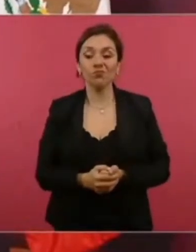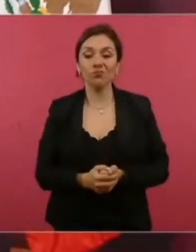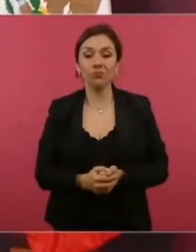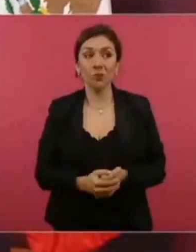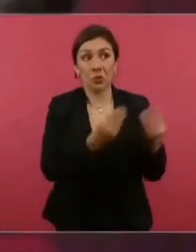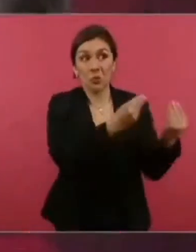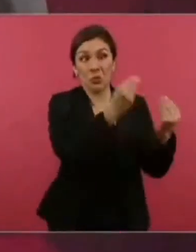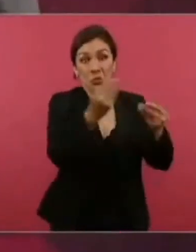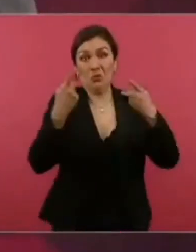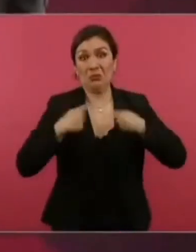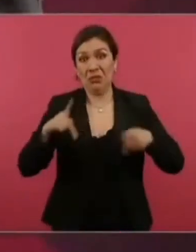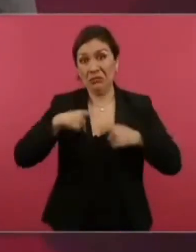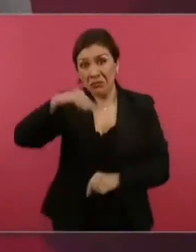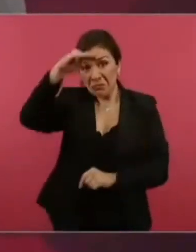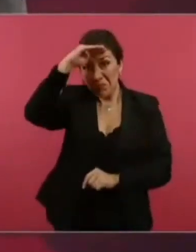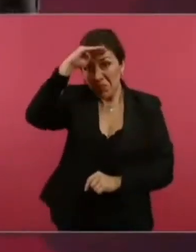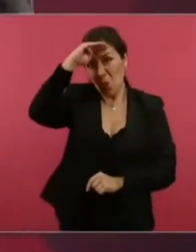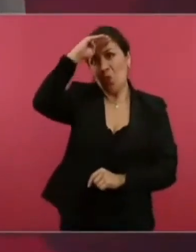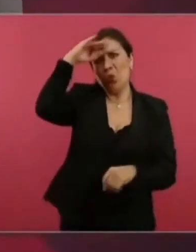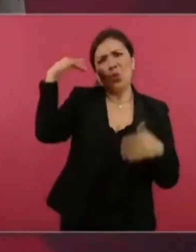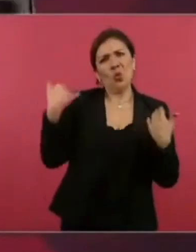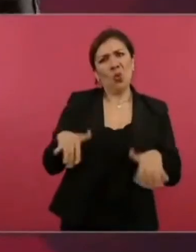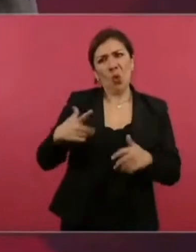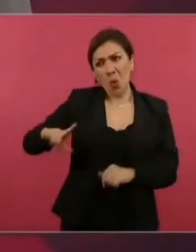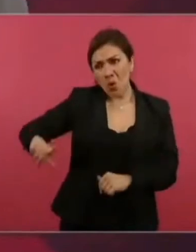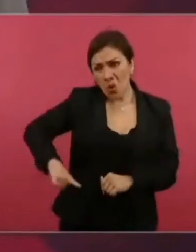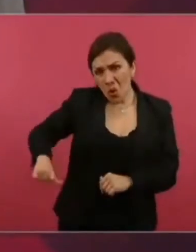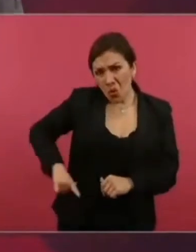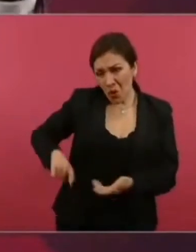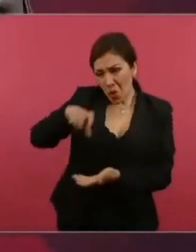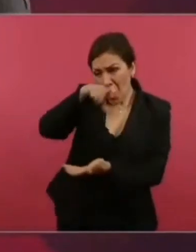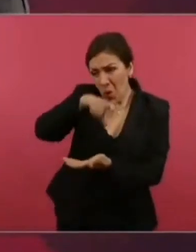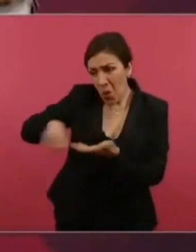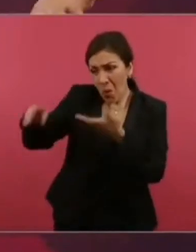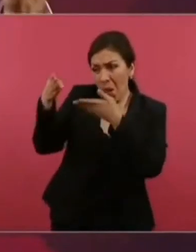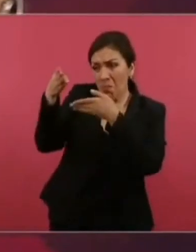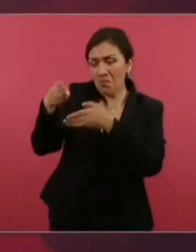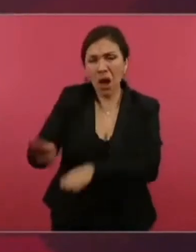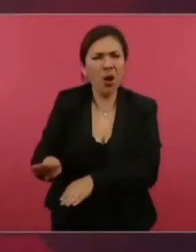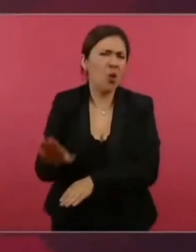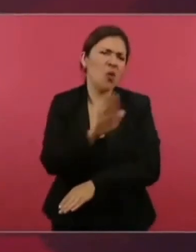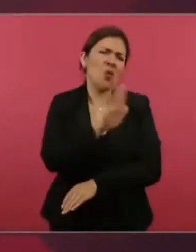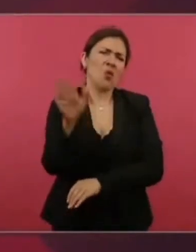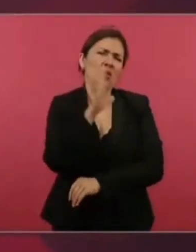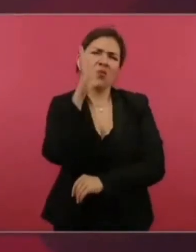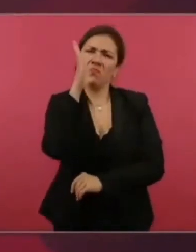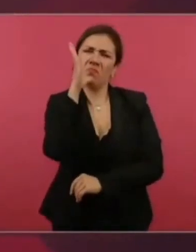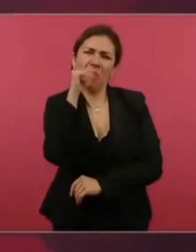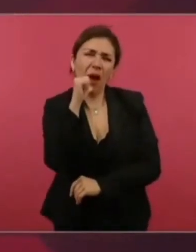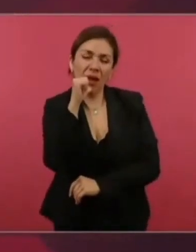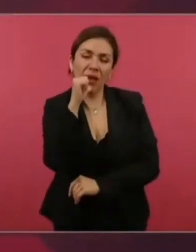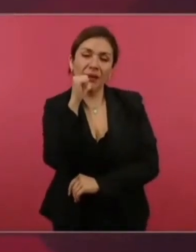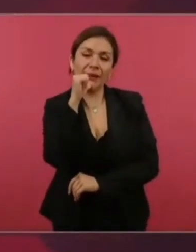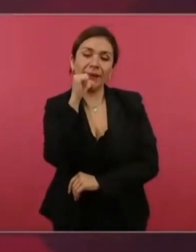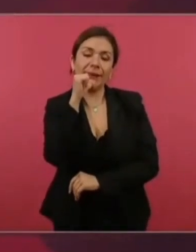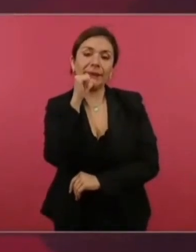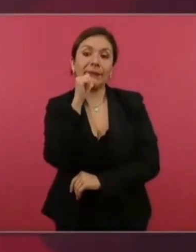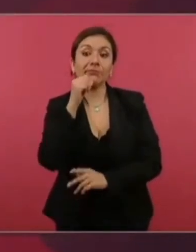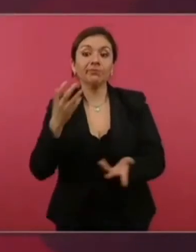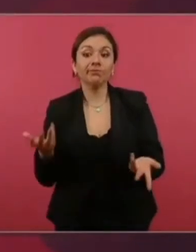que dirían, ¿cómo se va a meter el gobierno a comprar un banco?